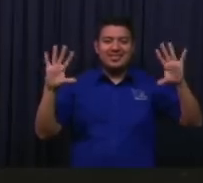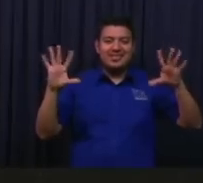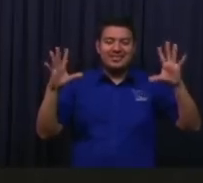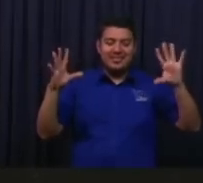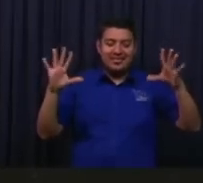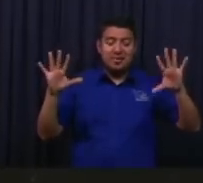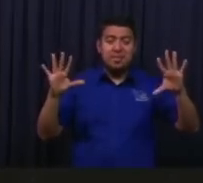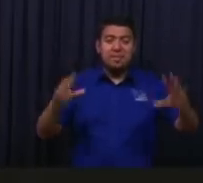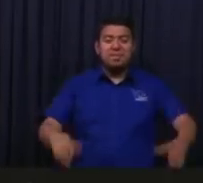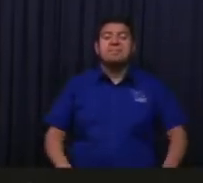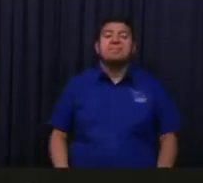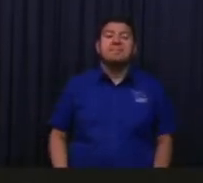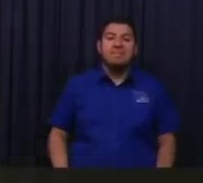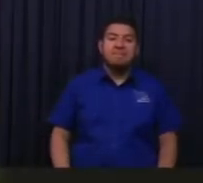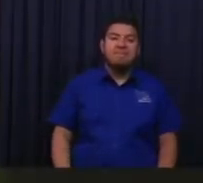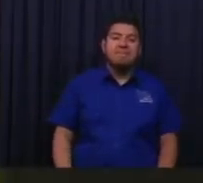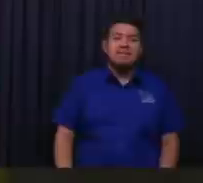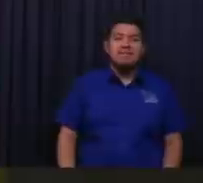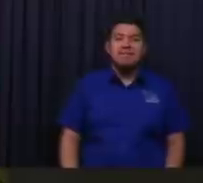las viñas.